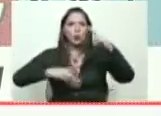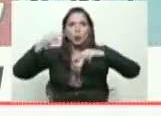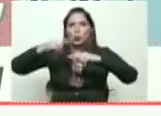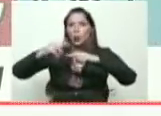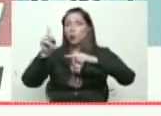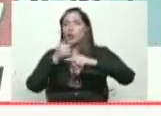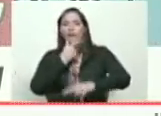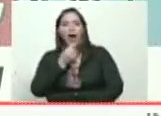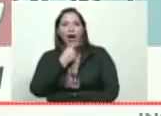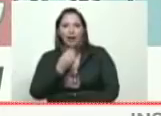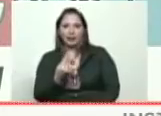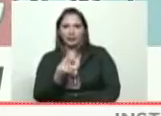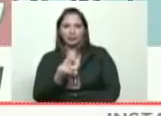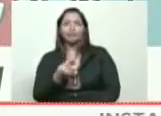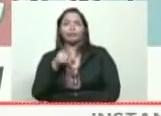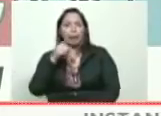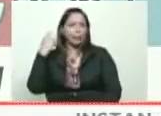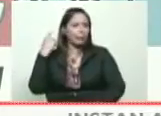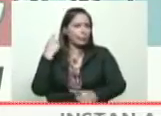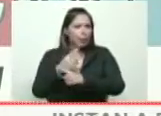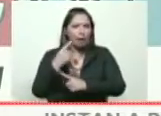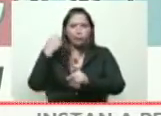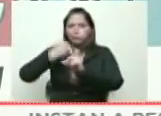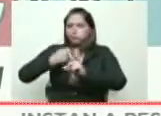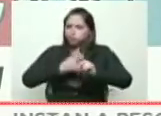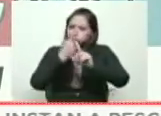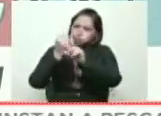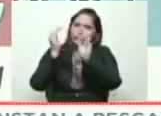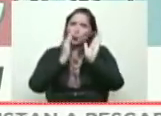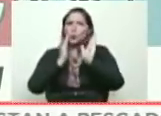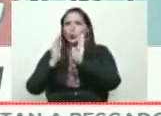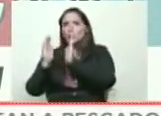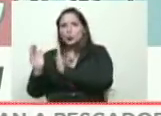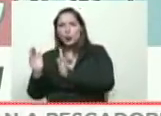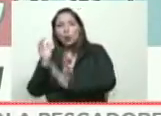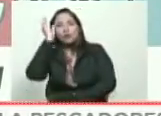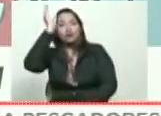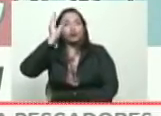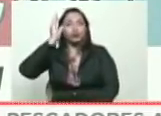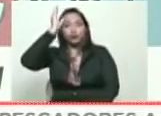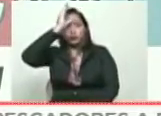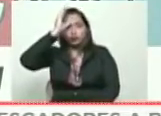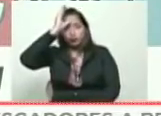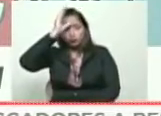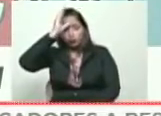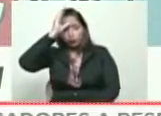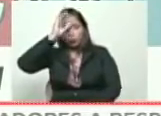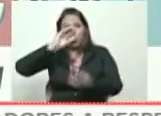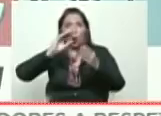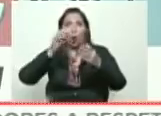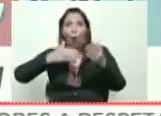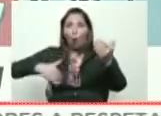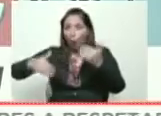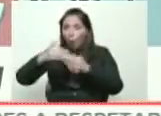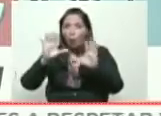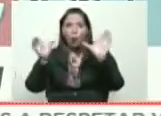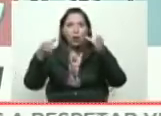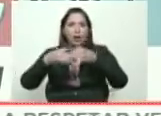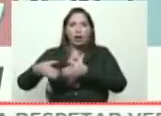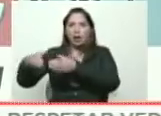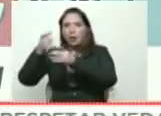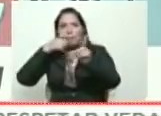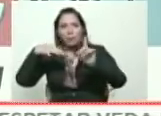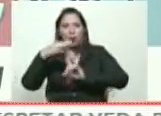va a ser fácil, va a meritar mucha batalla, mucha organización, mucha conciencia colectiva del pueblo. Pero saldremos victoriosos como